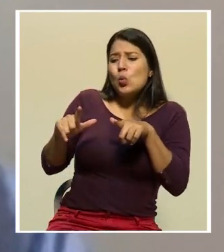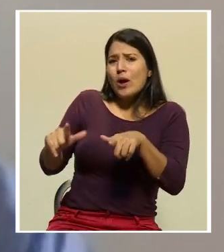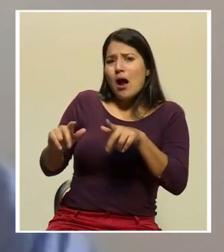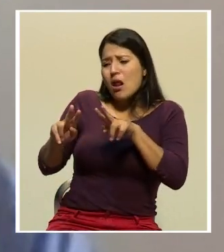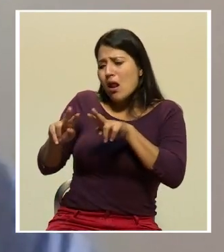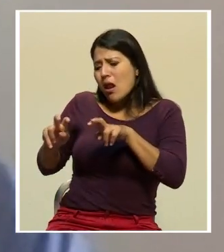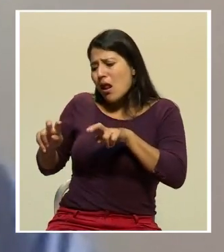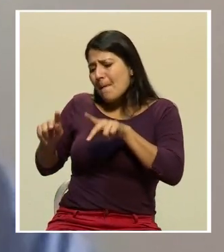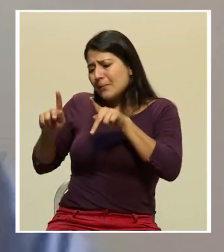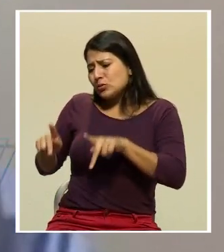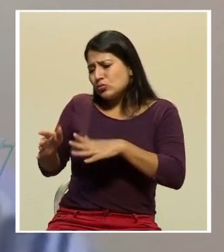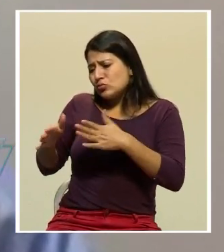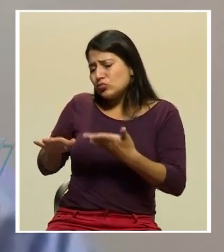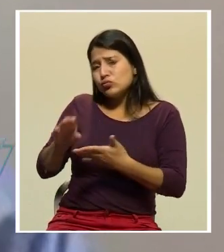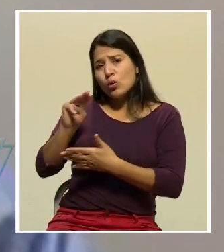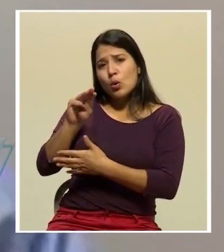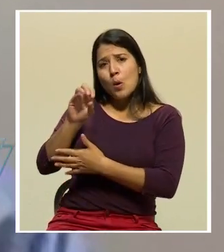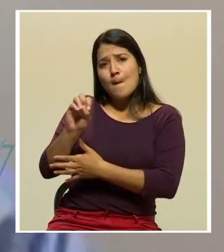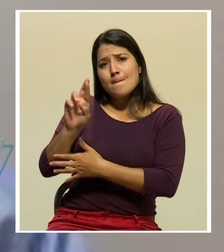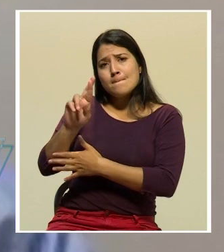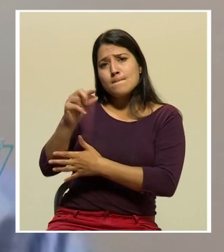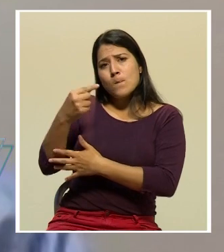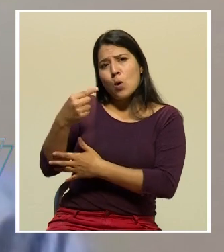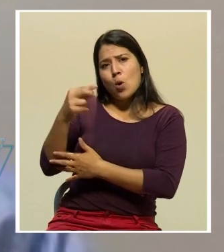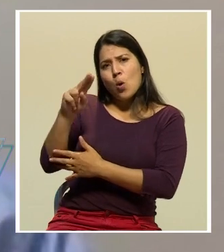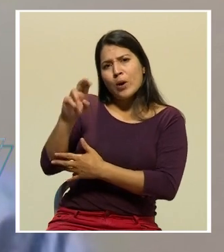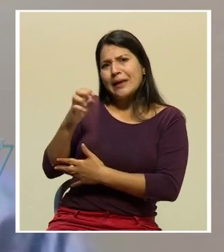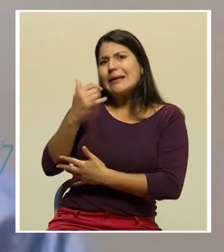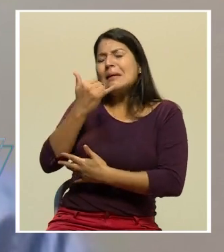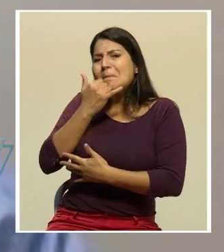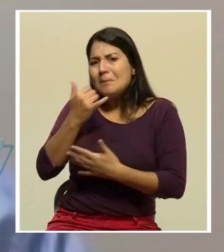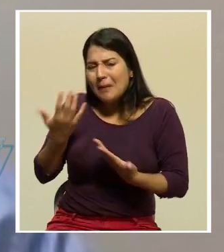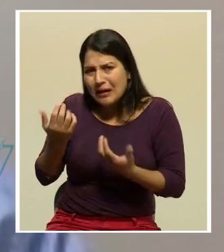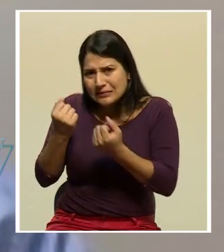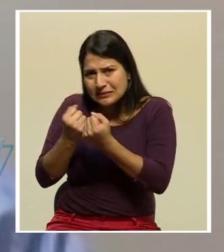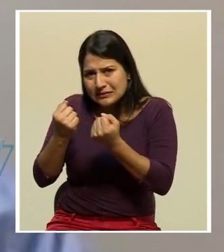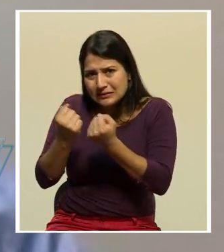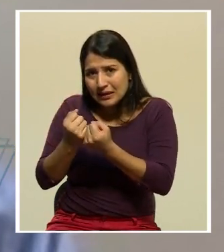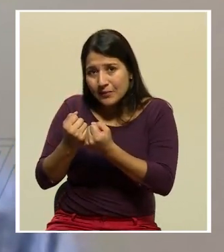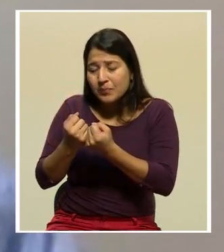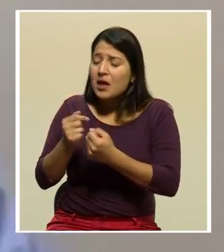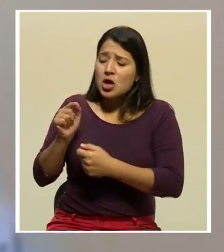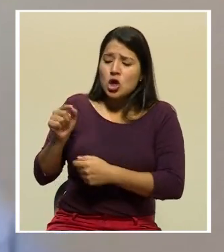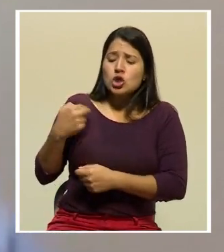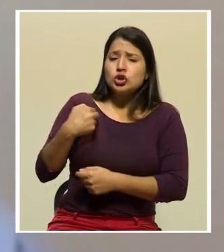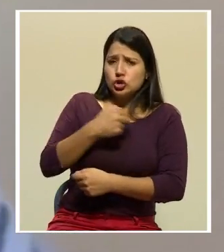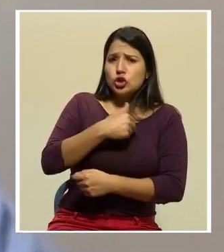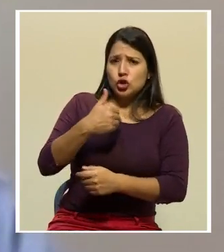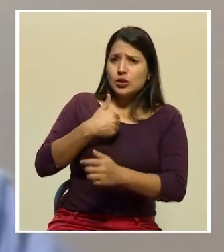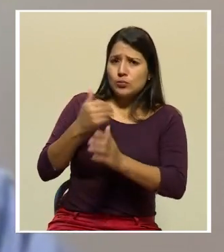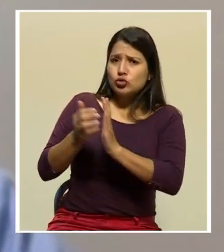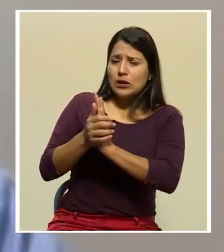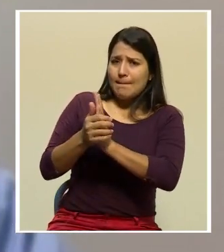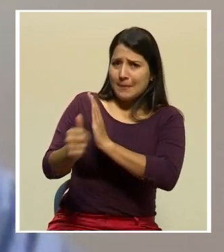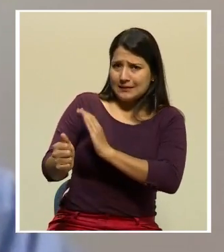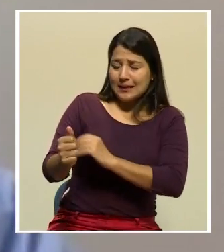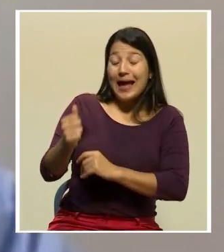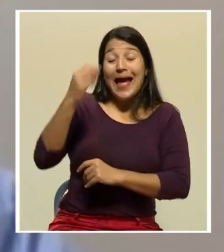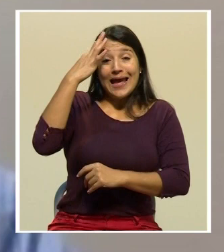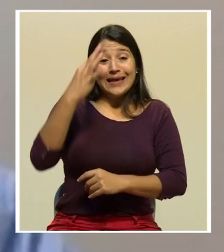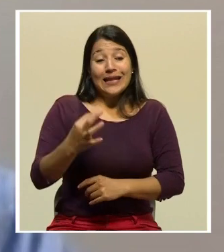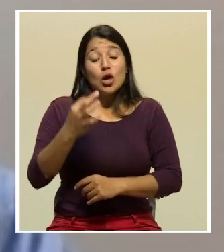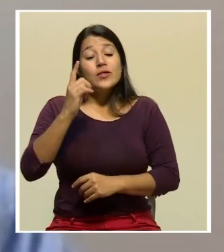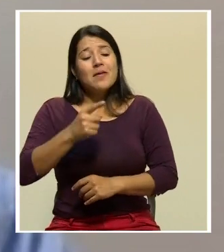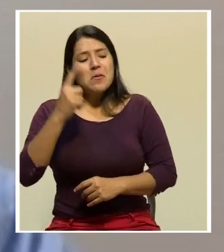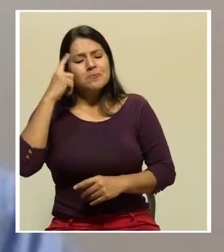almacenamiento temporal es valorar la capacidad de entierro que tenemos a nivel nacional en las estructuras y en